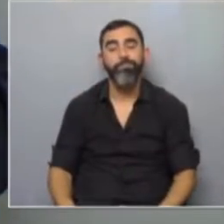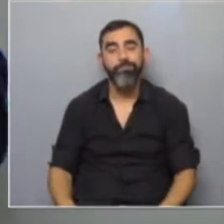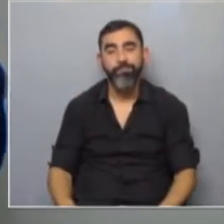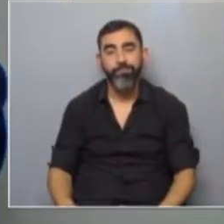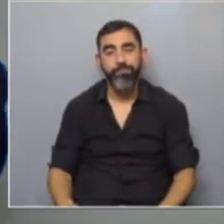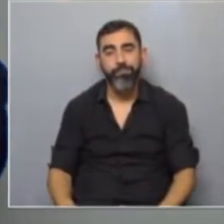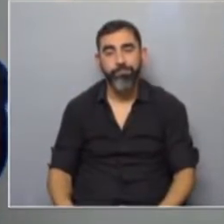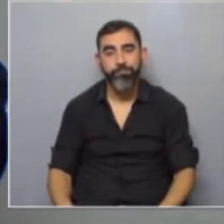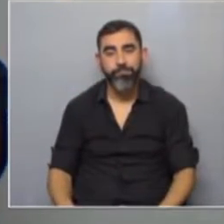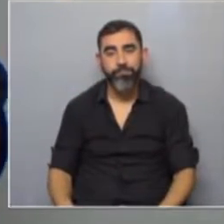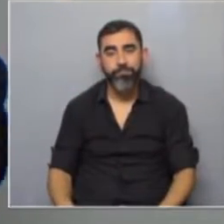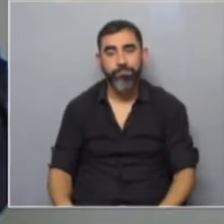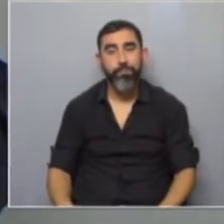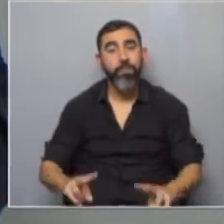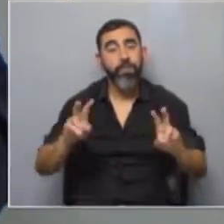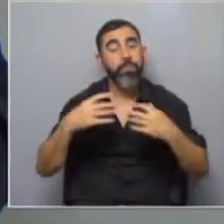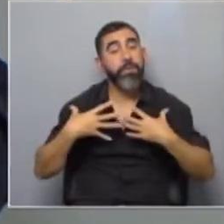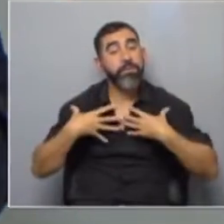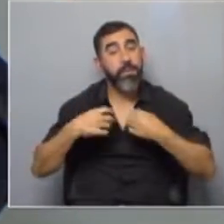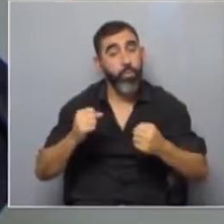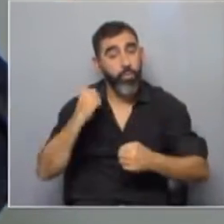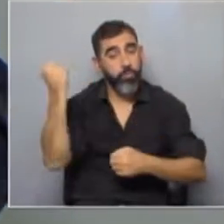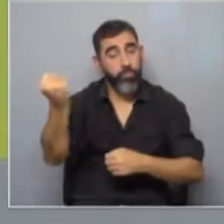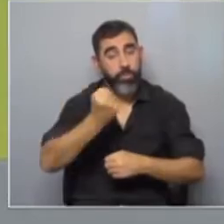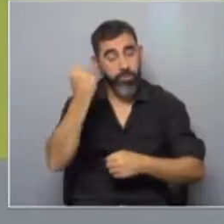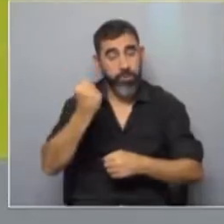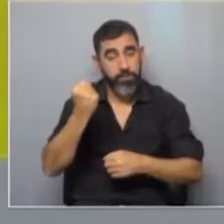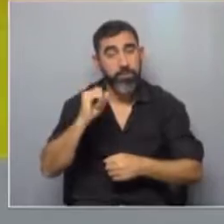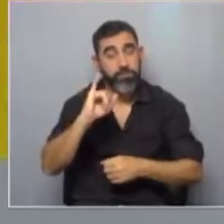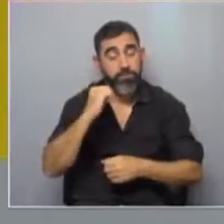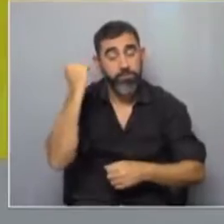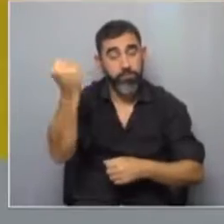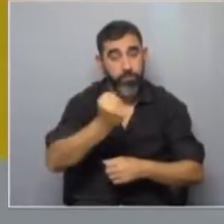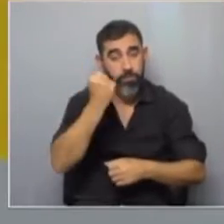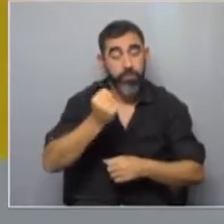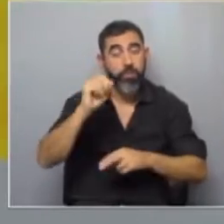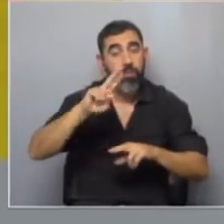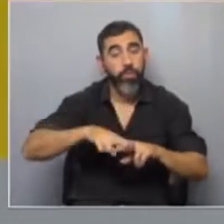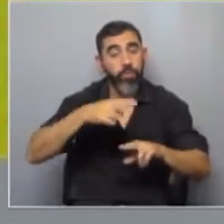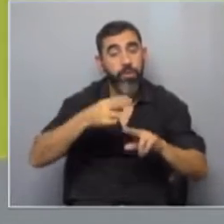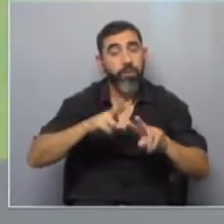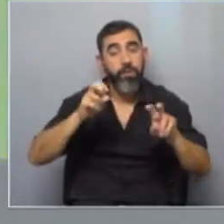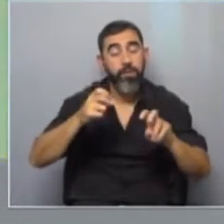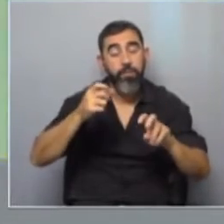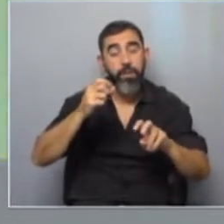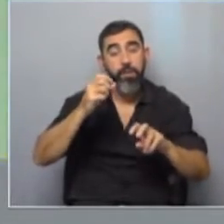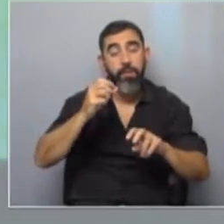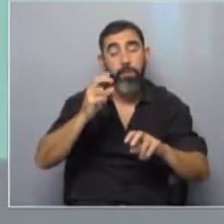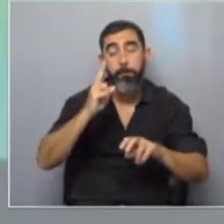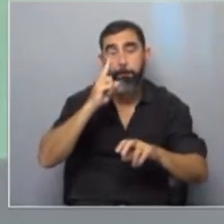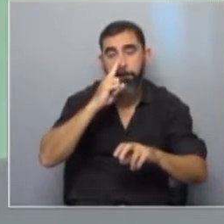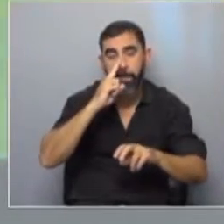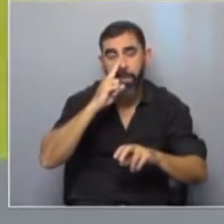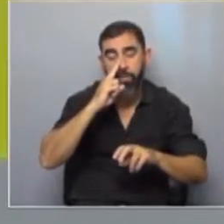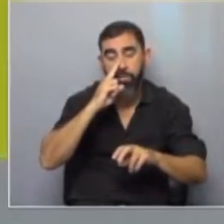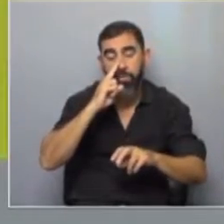y más allá de las sonrisas, digo, es un tema de salud importante. Sí, es muy importante. Vamos a volver al Polo Tecnológico de Pando, de